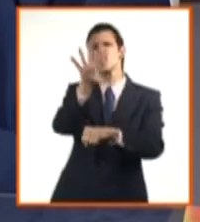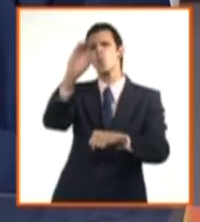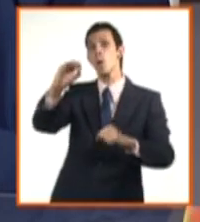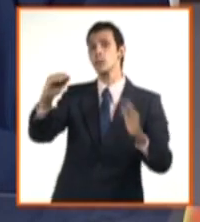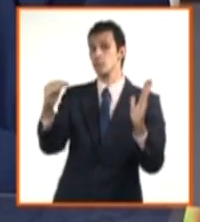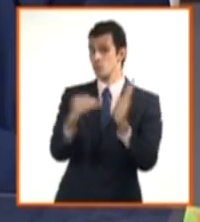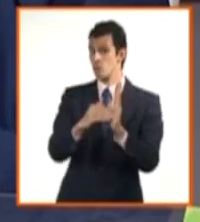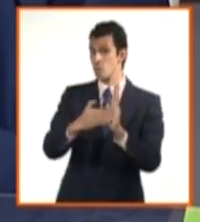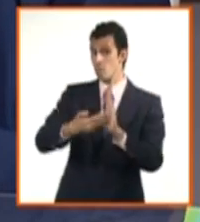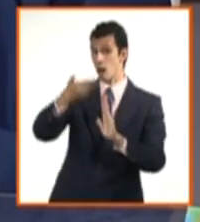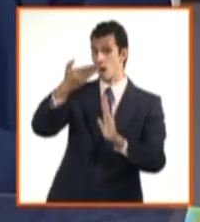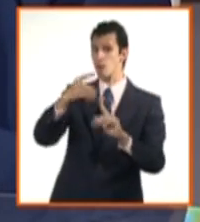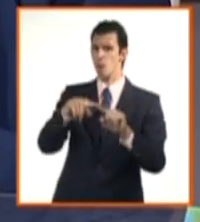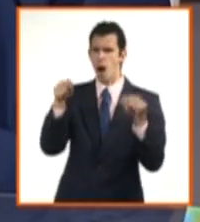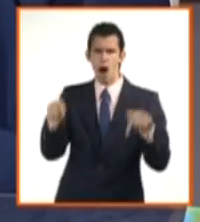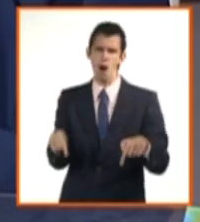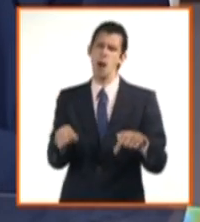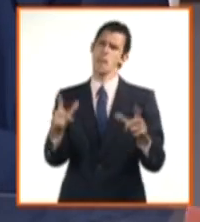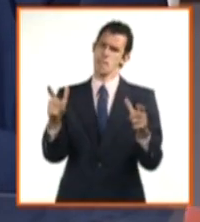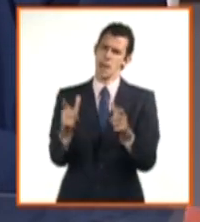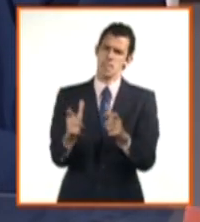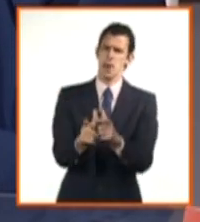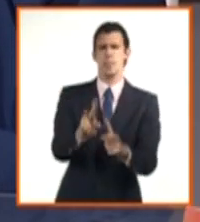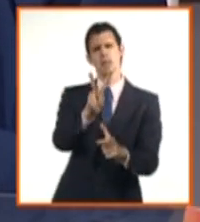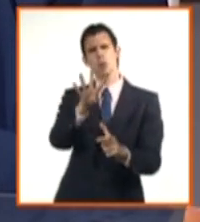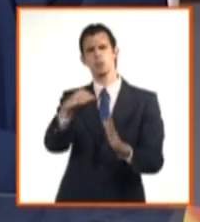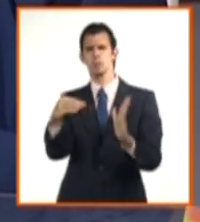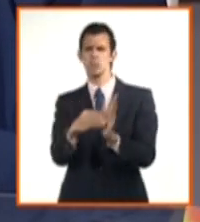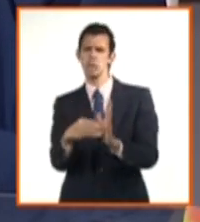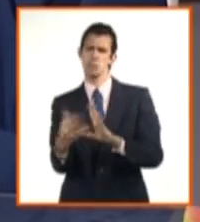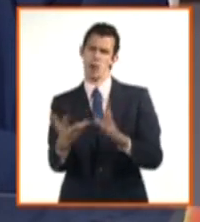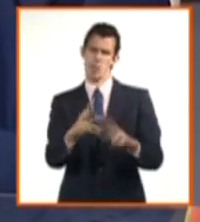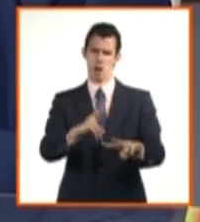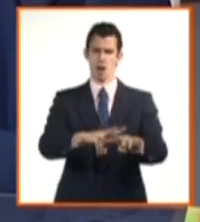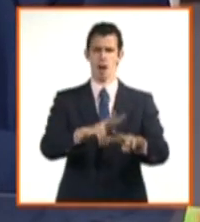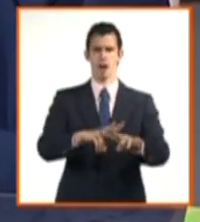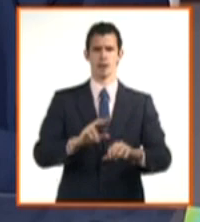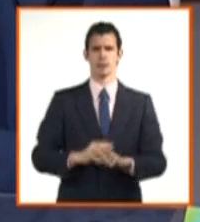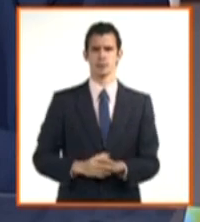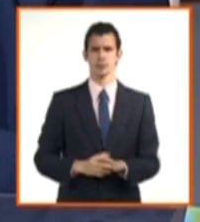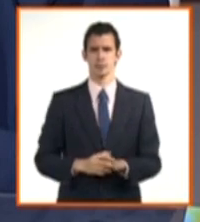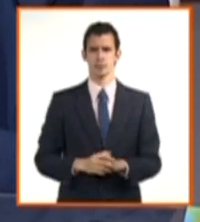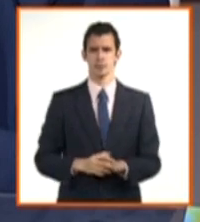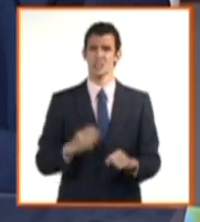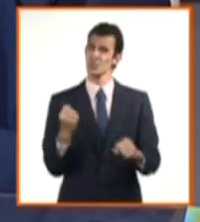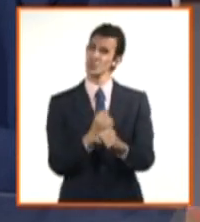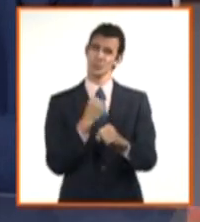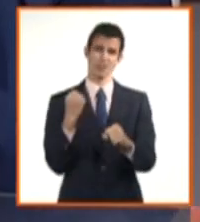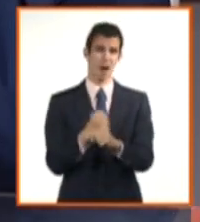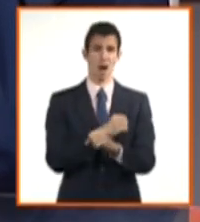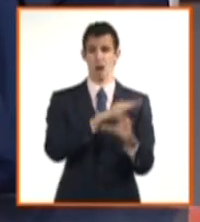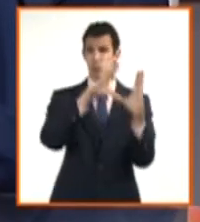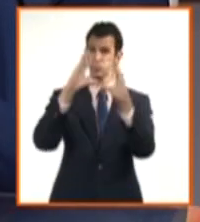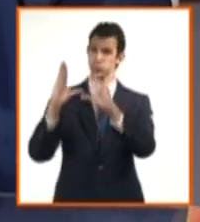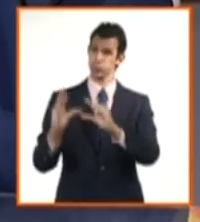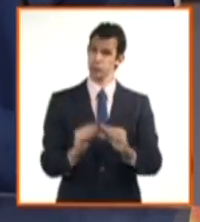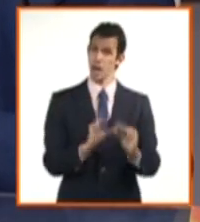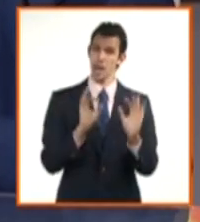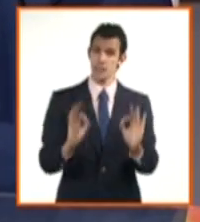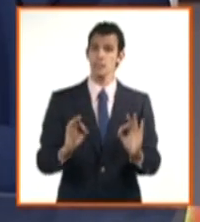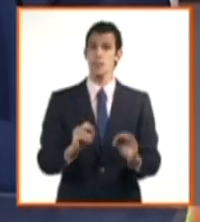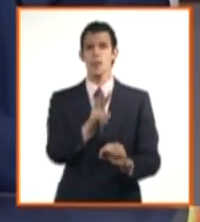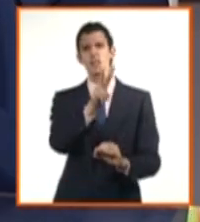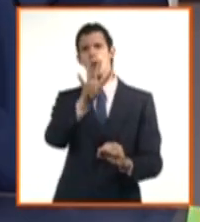124 mil se trabaja intensamente 45 brigadas de esta entidad han reforzado los municipios